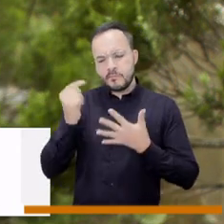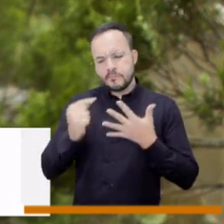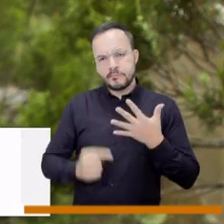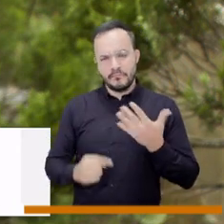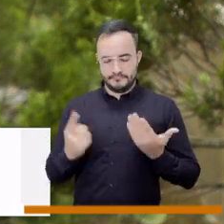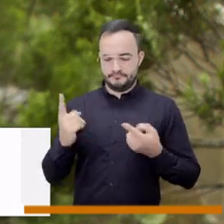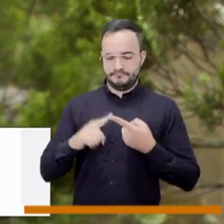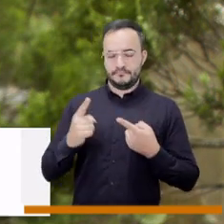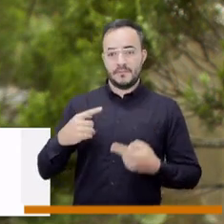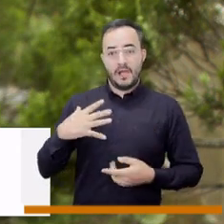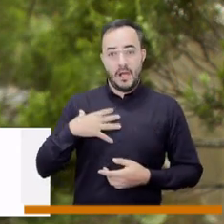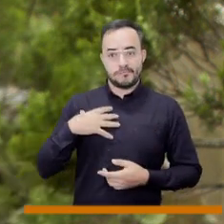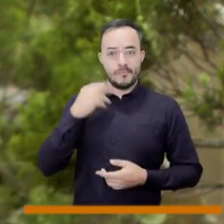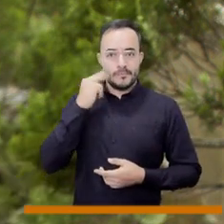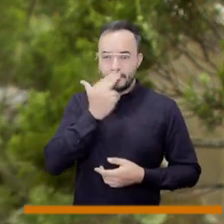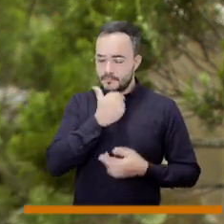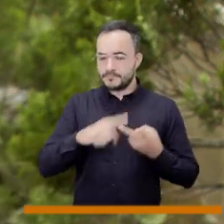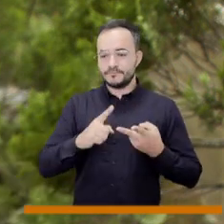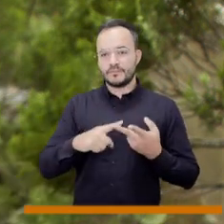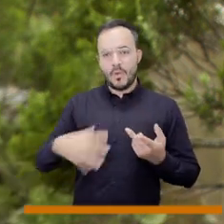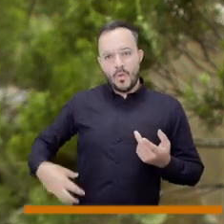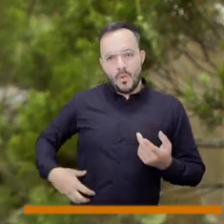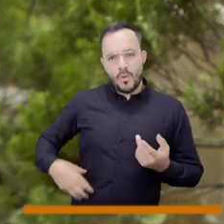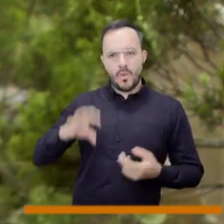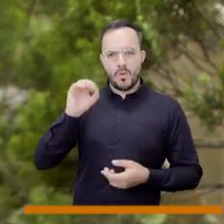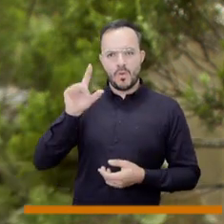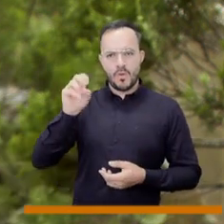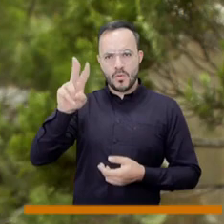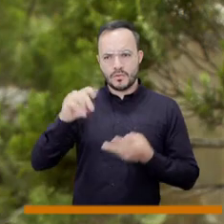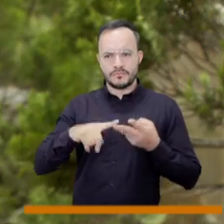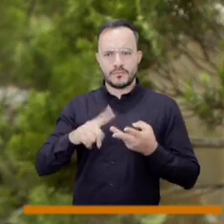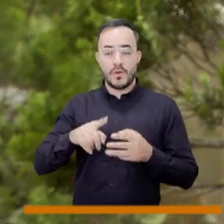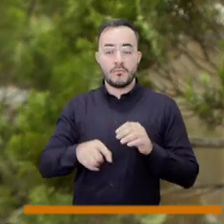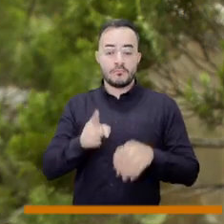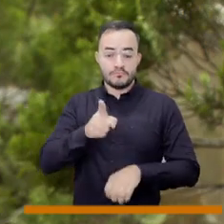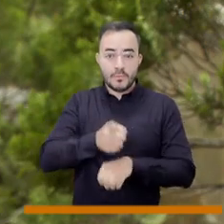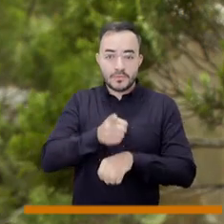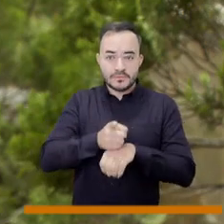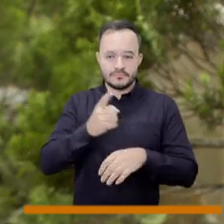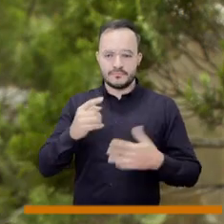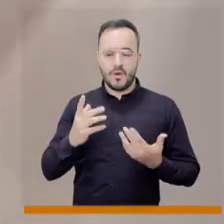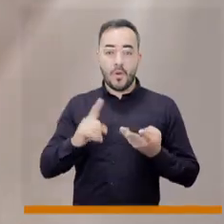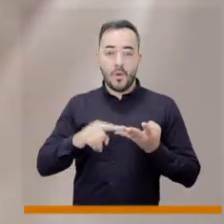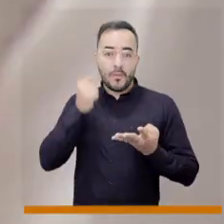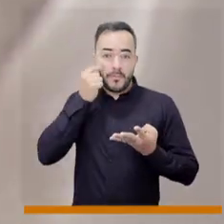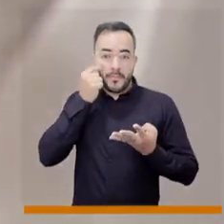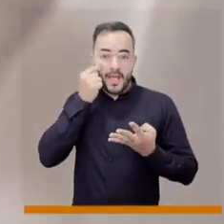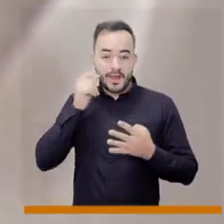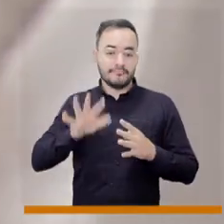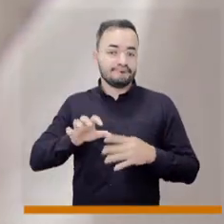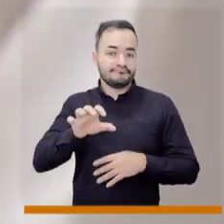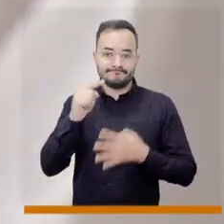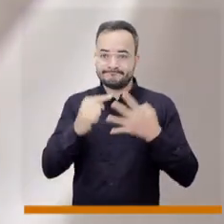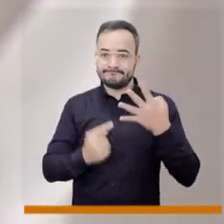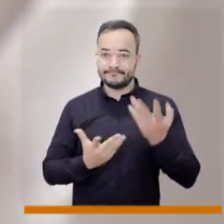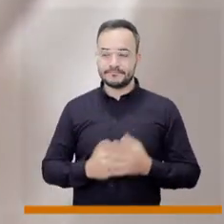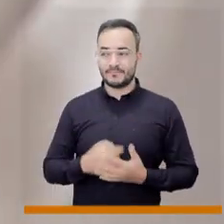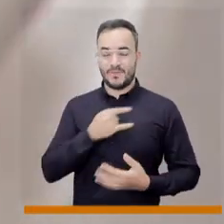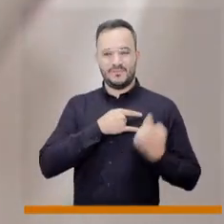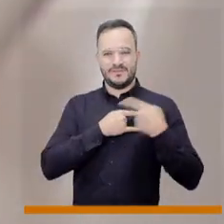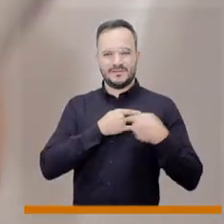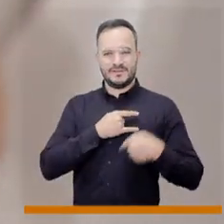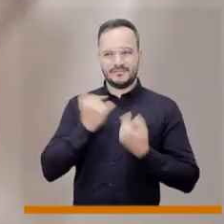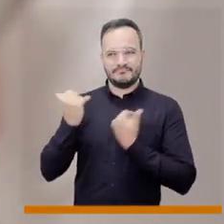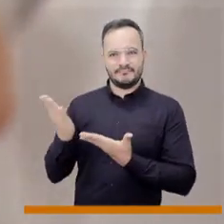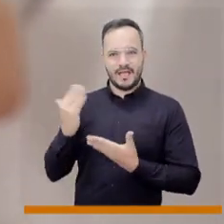está cáncer en el seno, el colon, la próstata, los pulmones y cáncer en la piel. Estamos en la Universidad CES. Acá